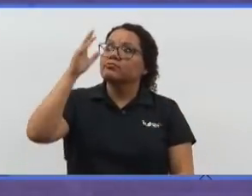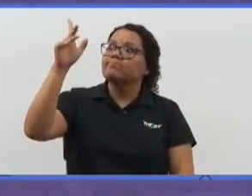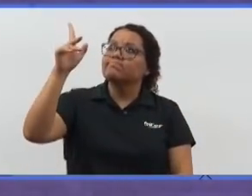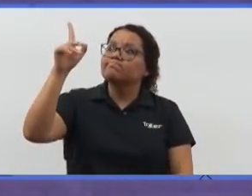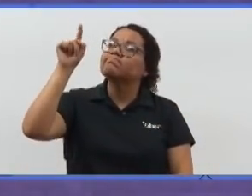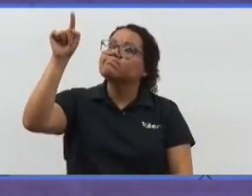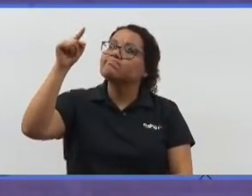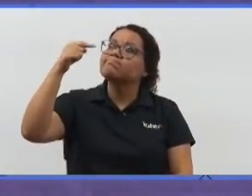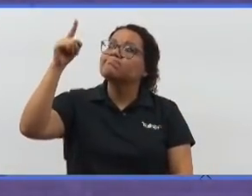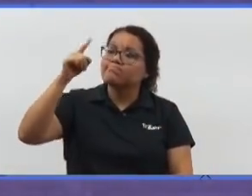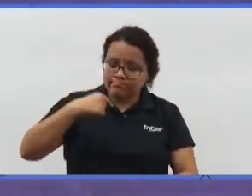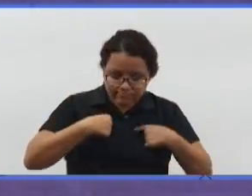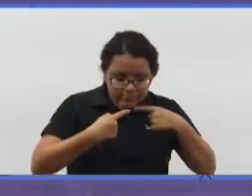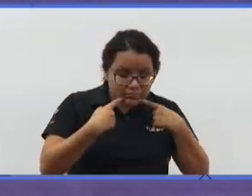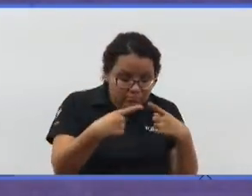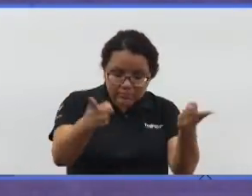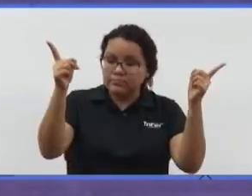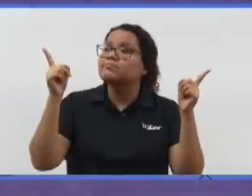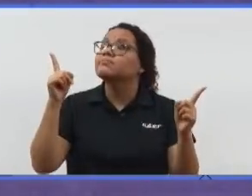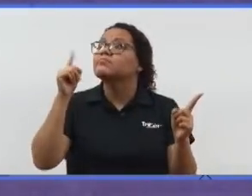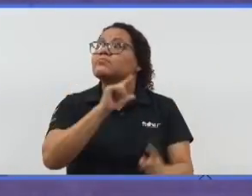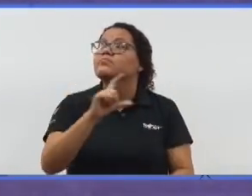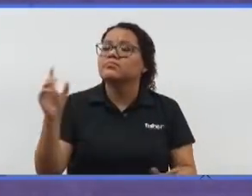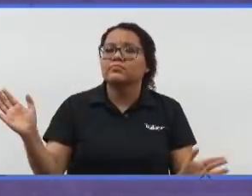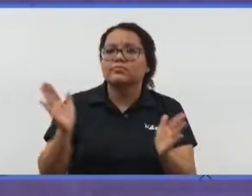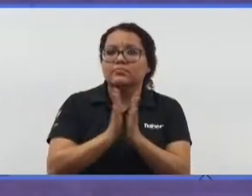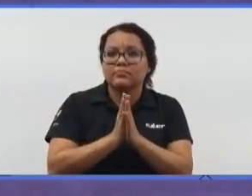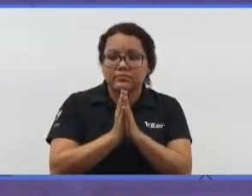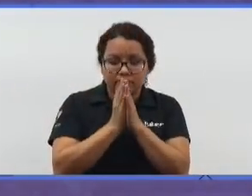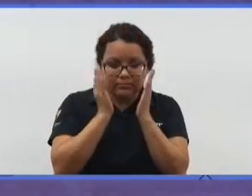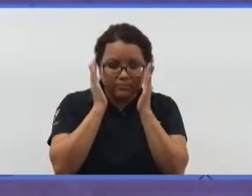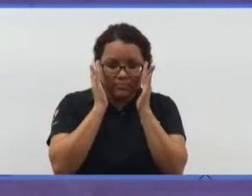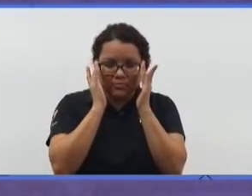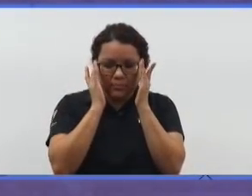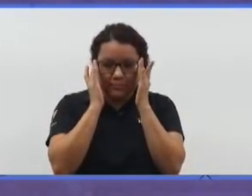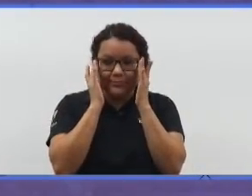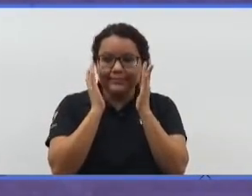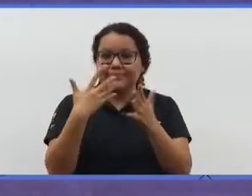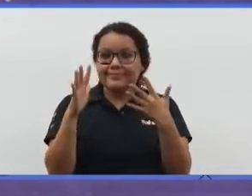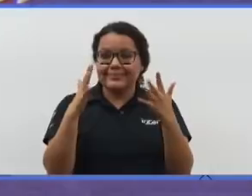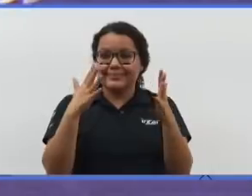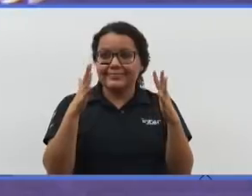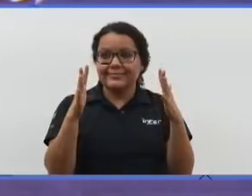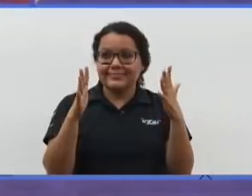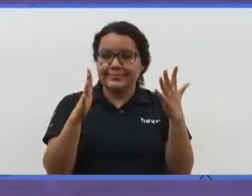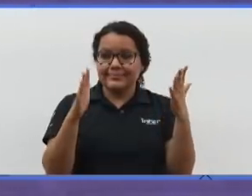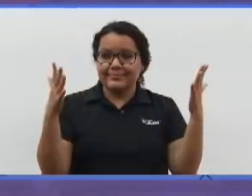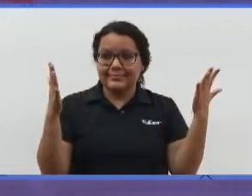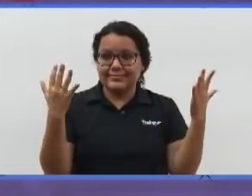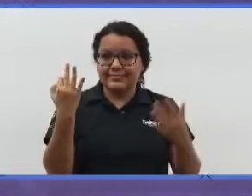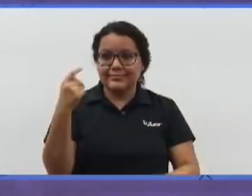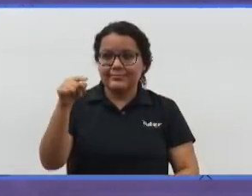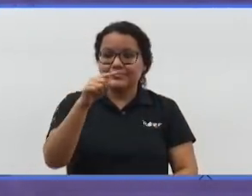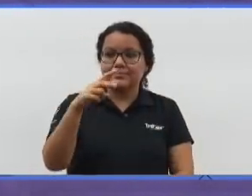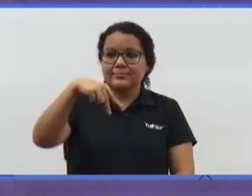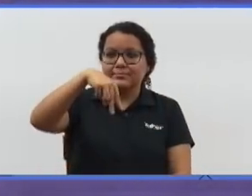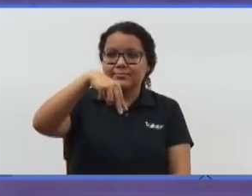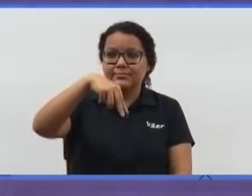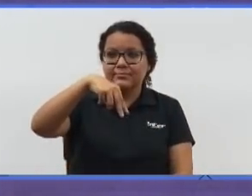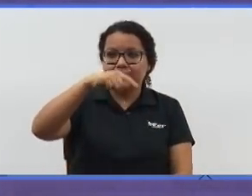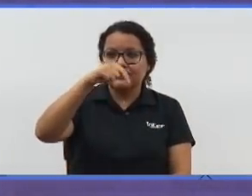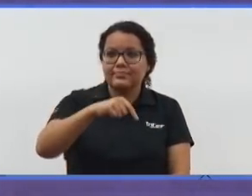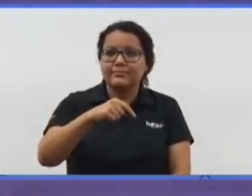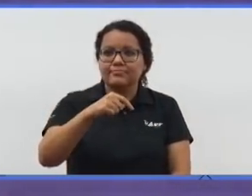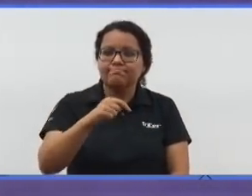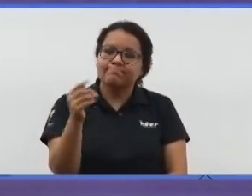declaro mi señor y mi salvador en la iglesia dice a vender este por ti sim aplauso al señor póngase de pie vamos